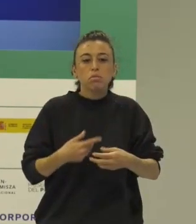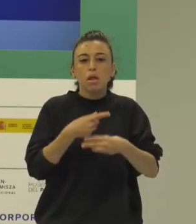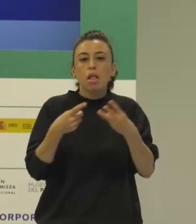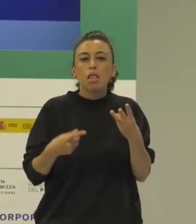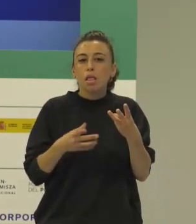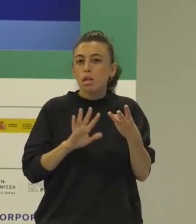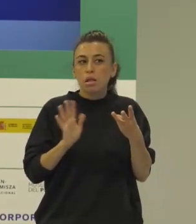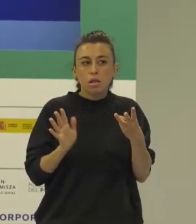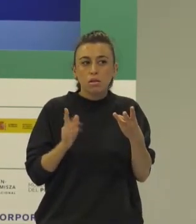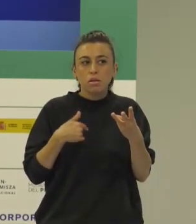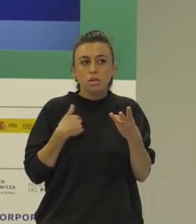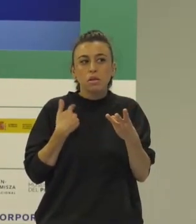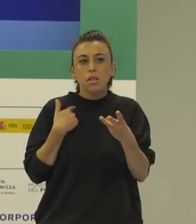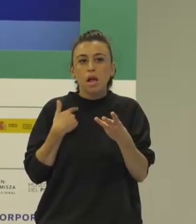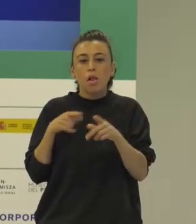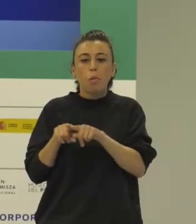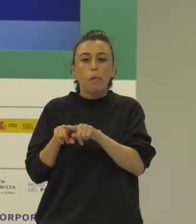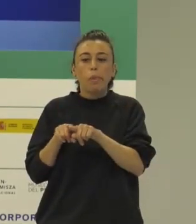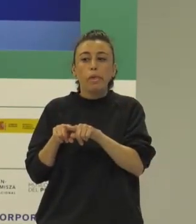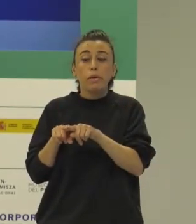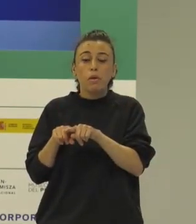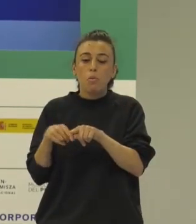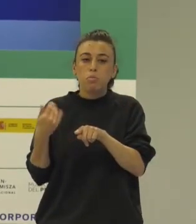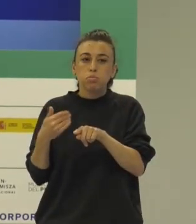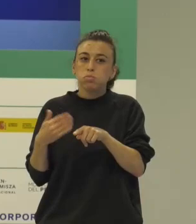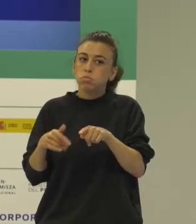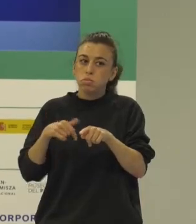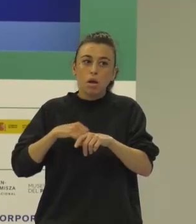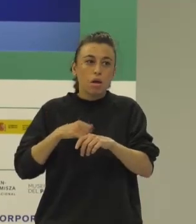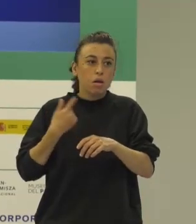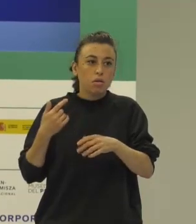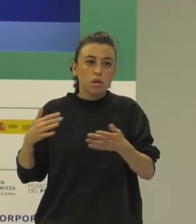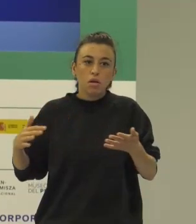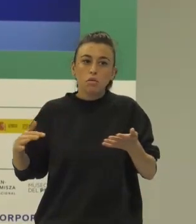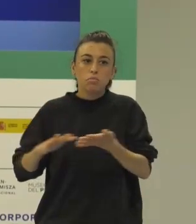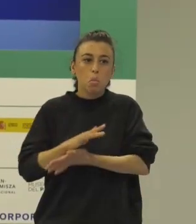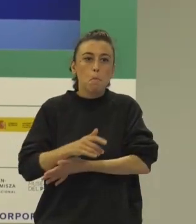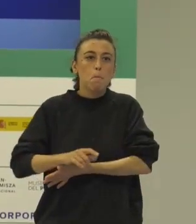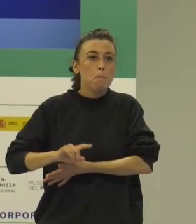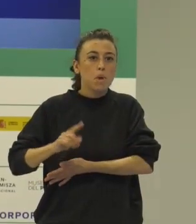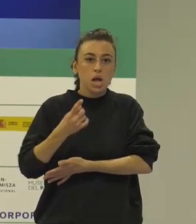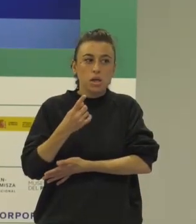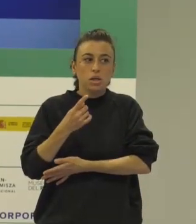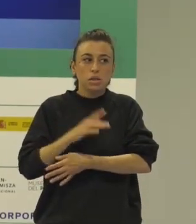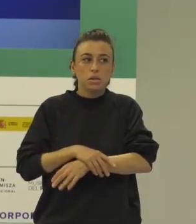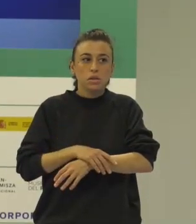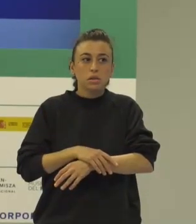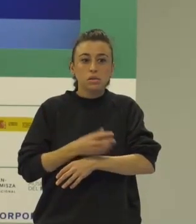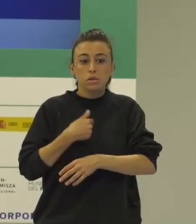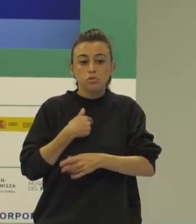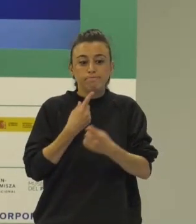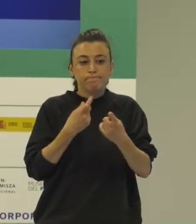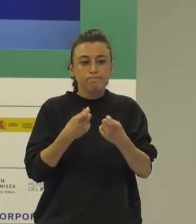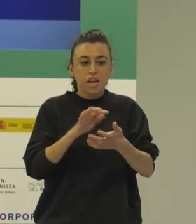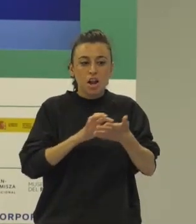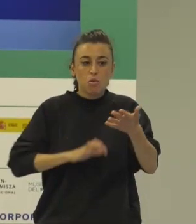la farándula y tal, es lo que más impera. Y a mí me echo en falta los reportajes